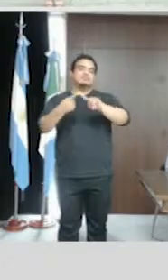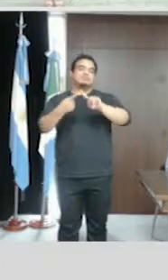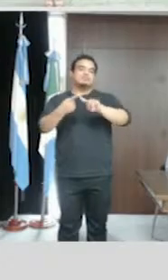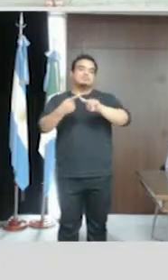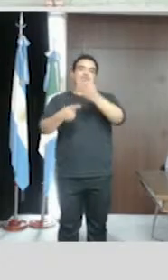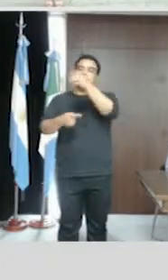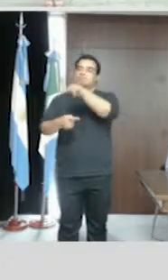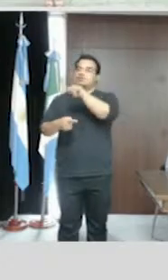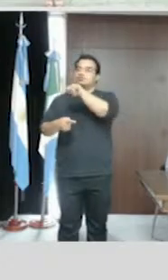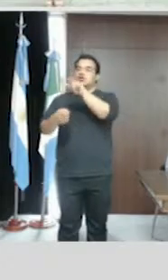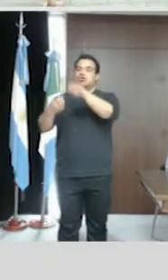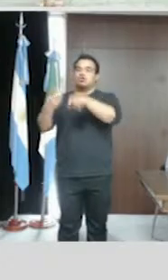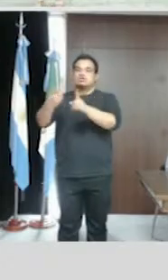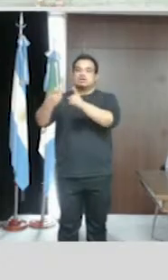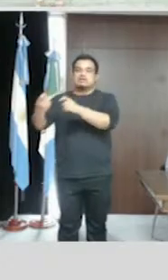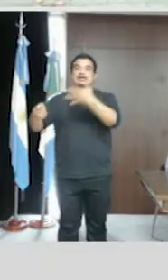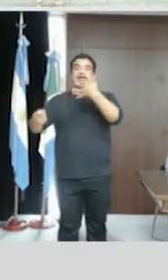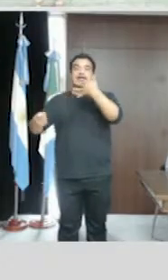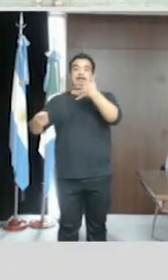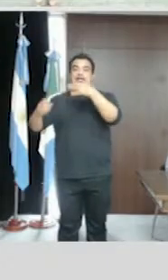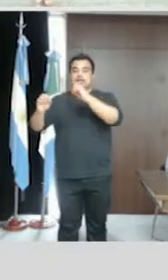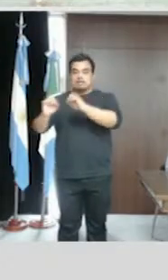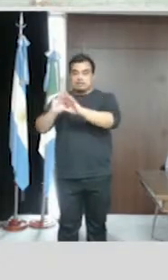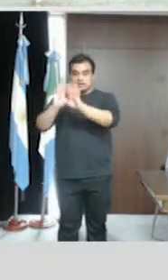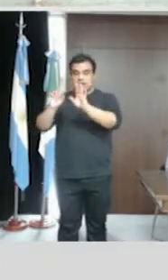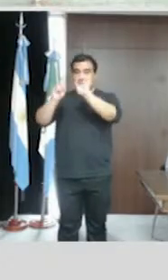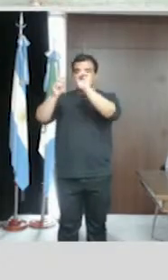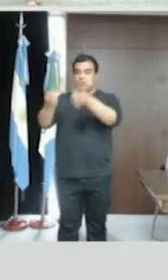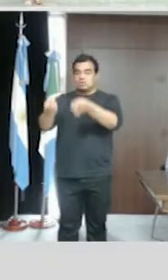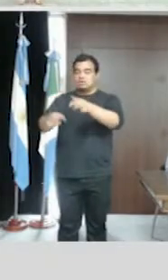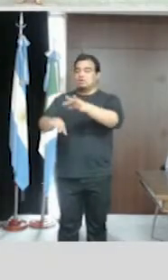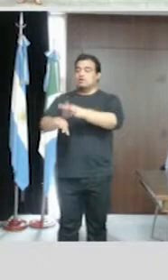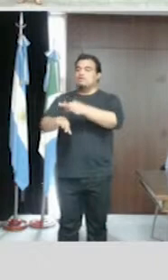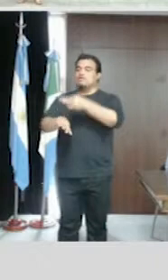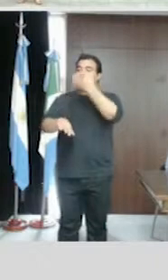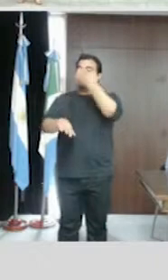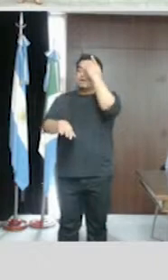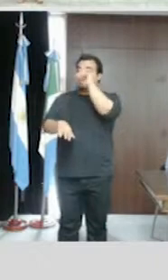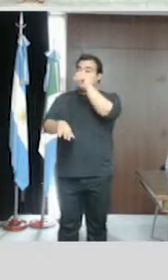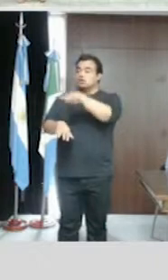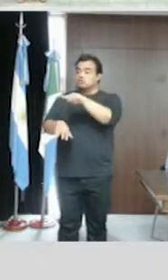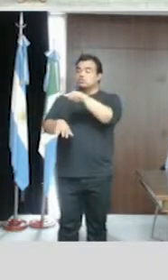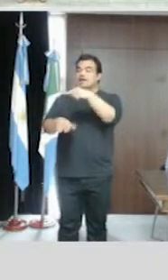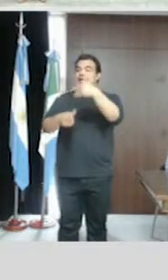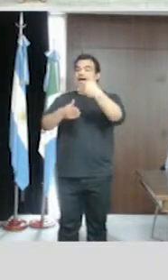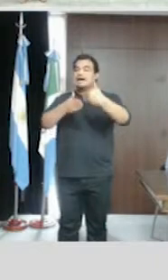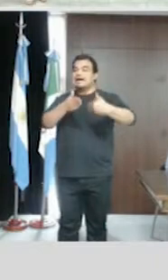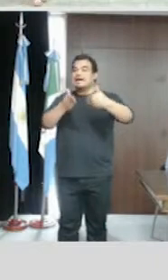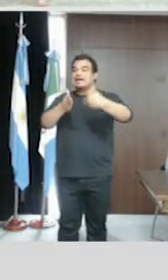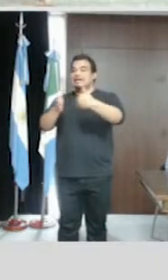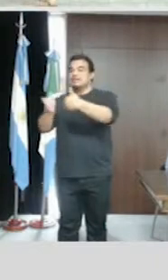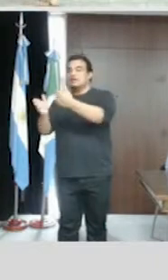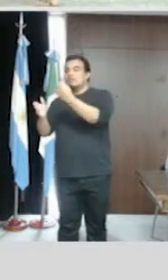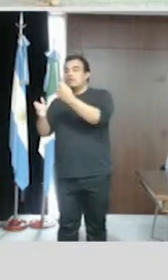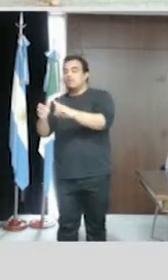persona necesita, entender en qué momento de la enfermedad estamos parados para ver cuál es la cantidad, la